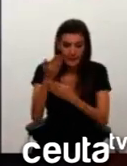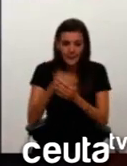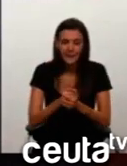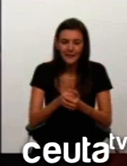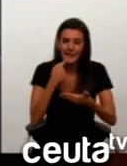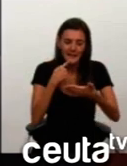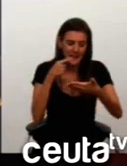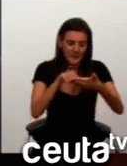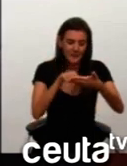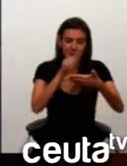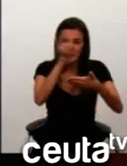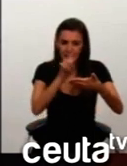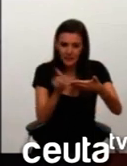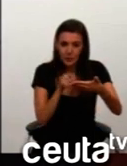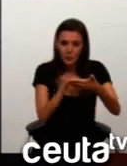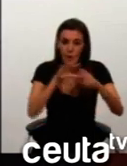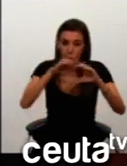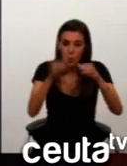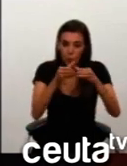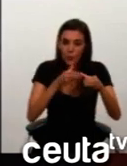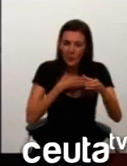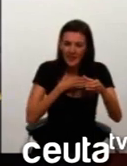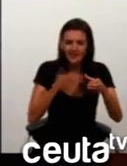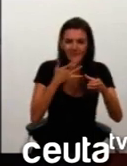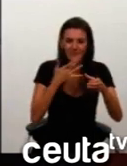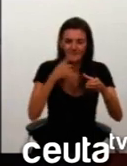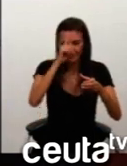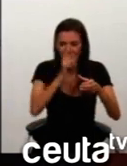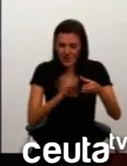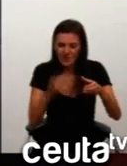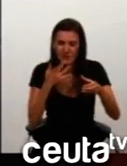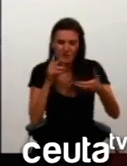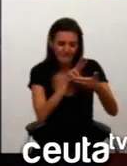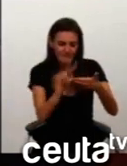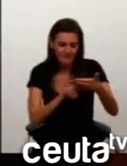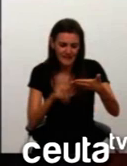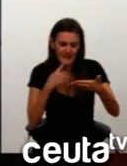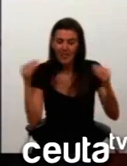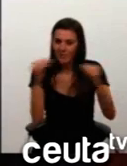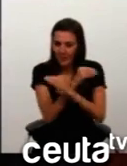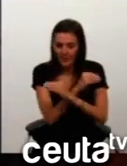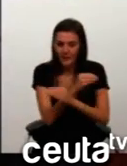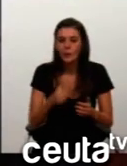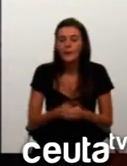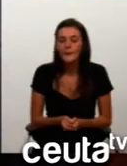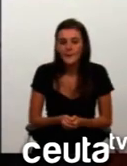trae determinadas cuestiones en las que mi grupo discrepa y con las que no estamos de acuerdo.